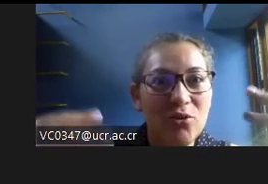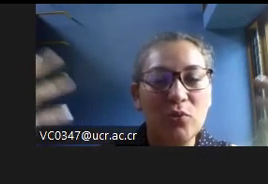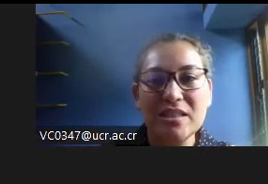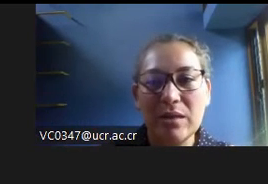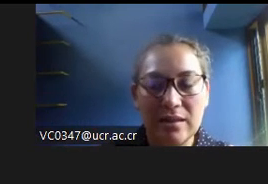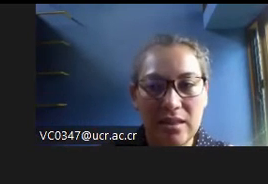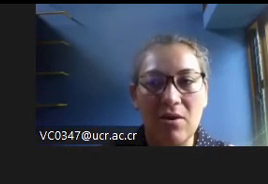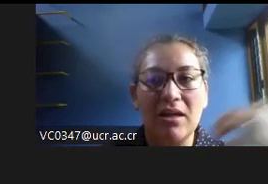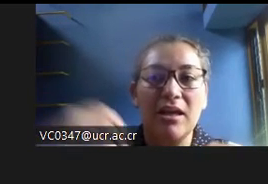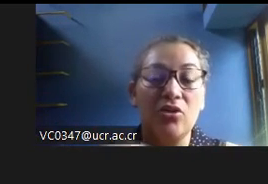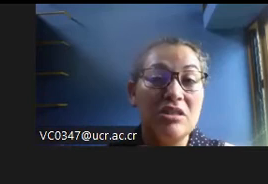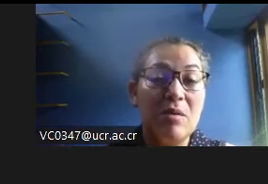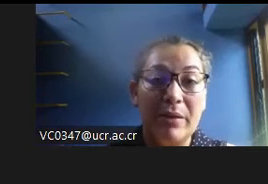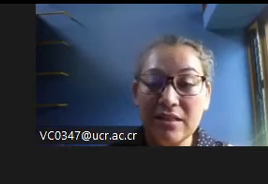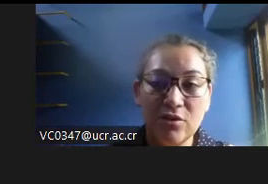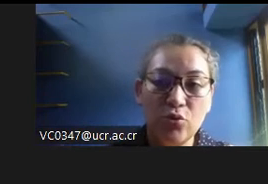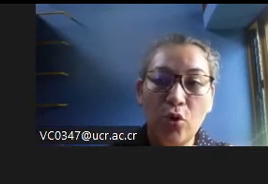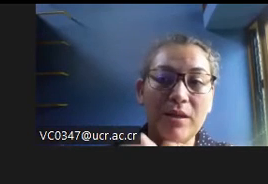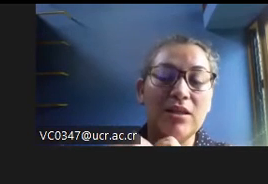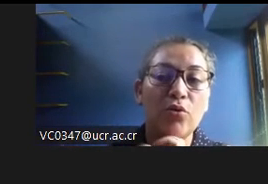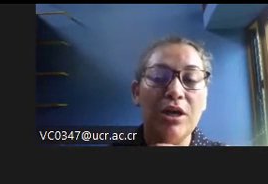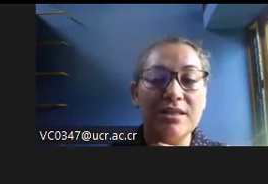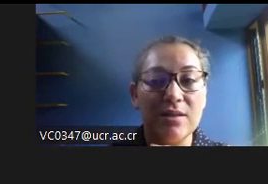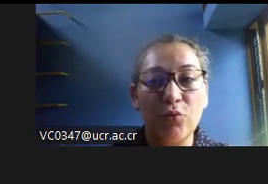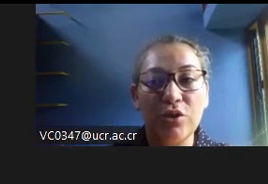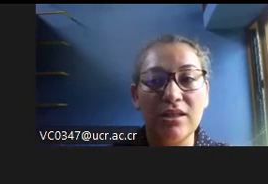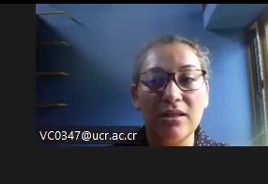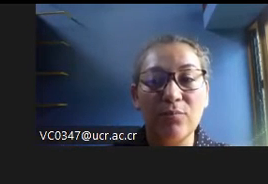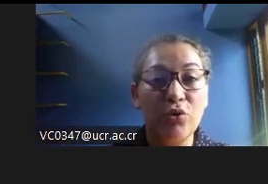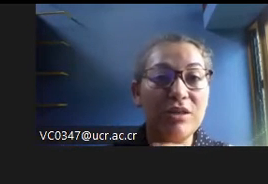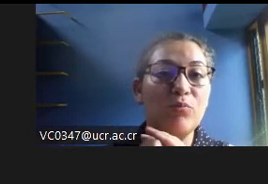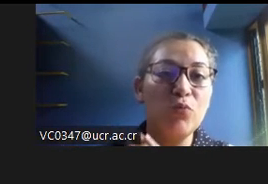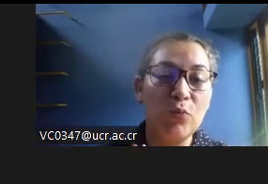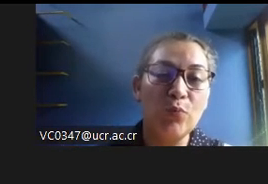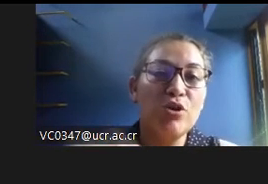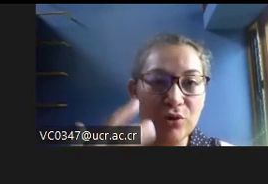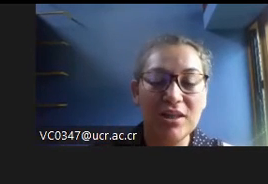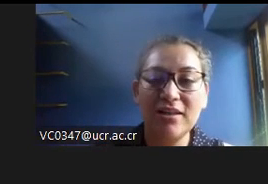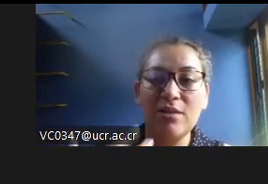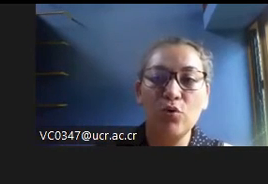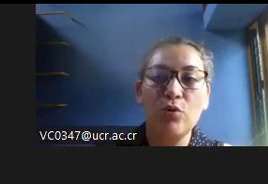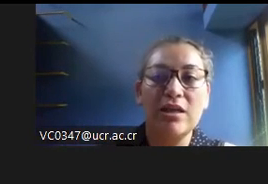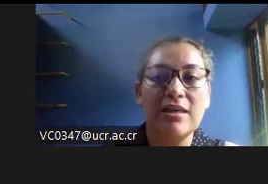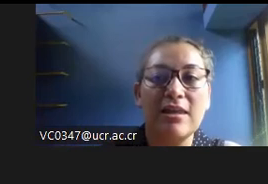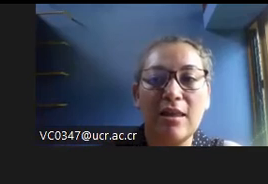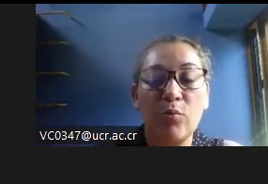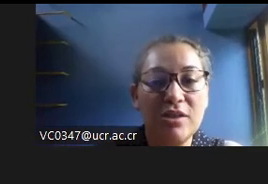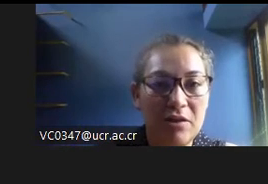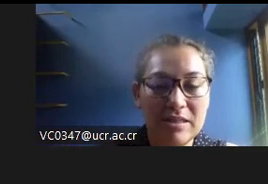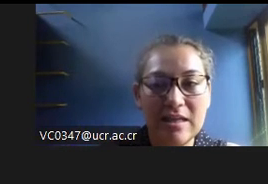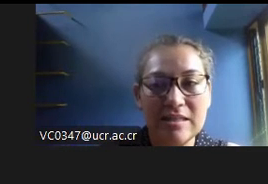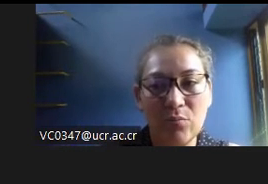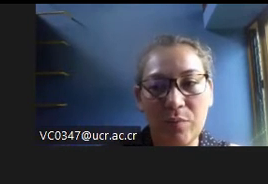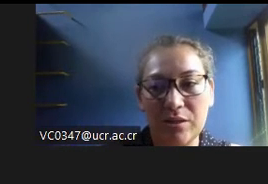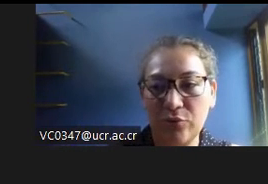va a pasar? Con mucha expectativa. Entonces, me parece que es un objetivo muy, muy, muy, muy importante y de